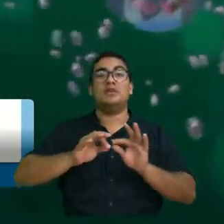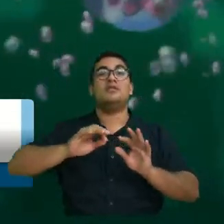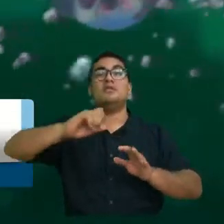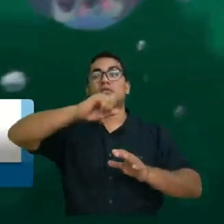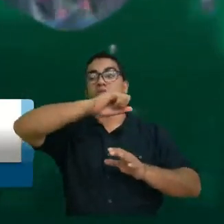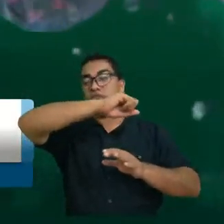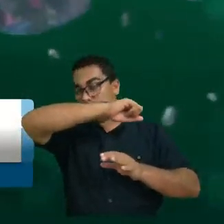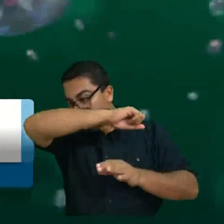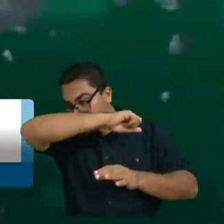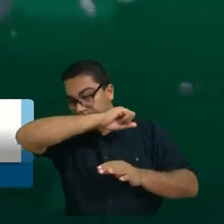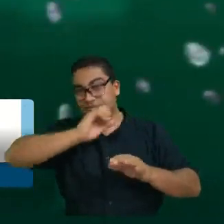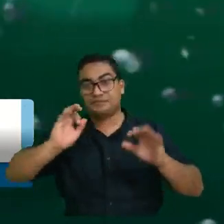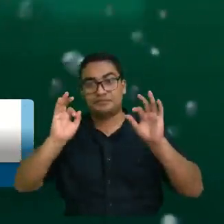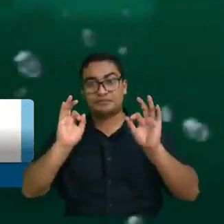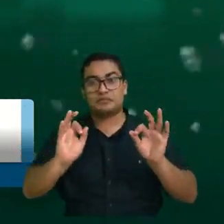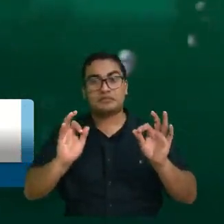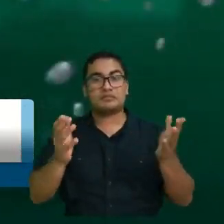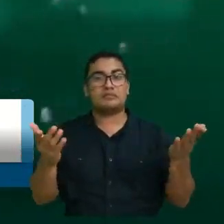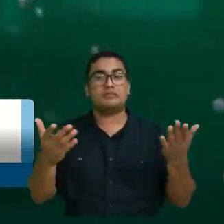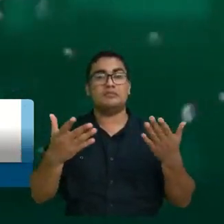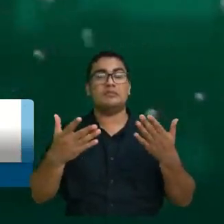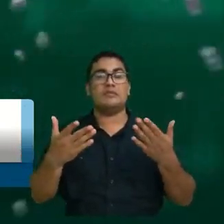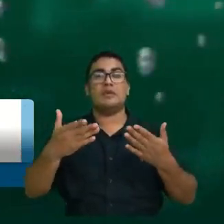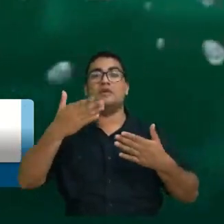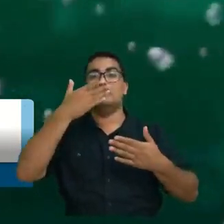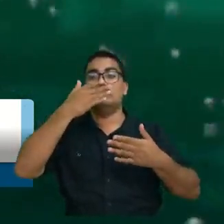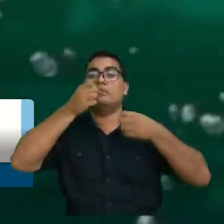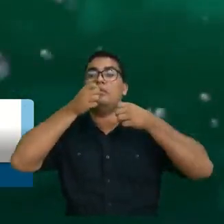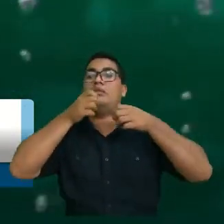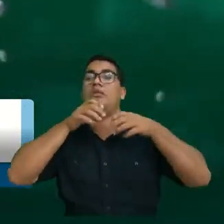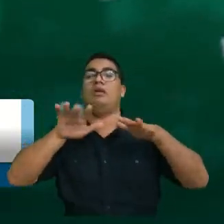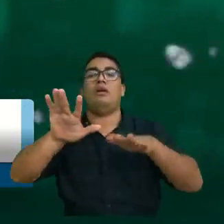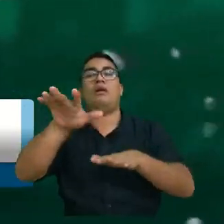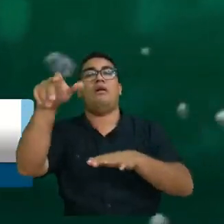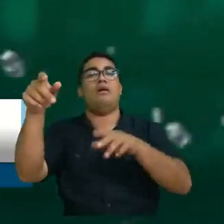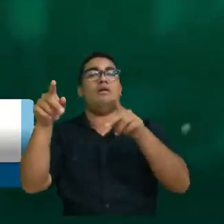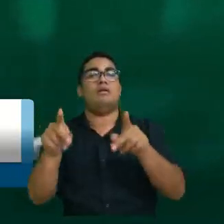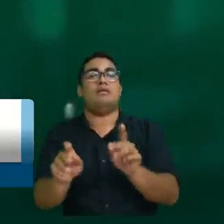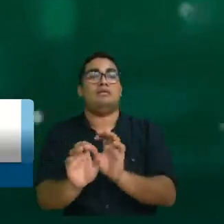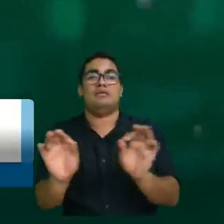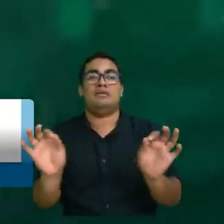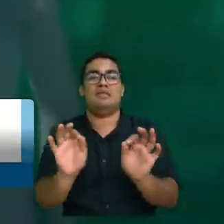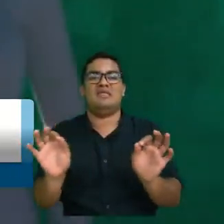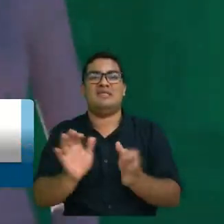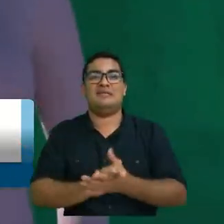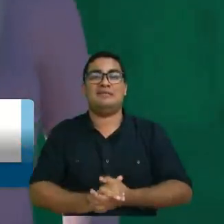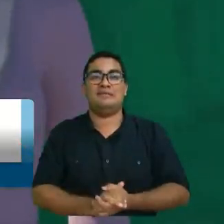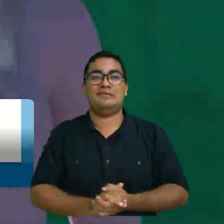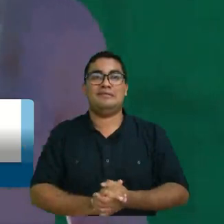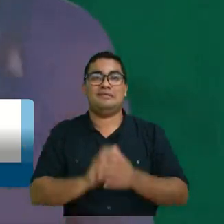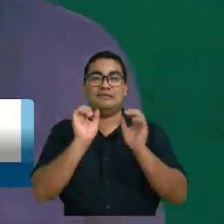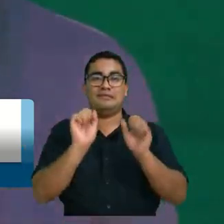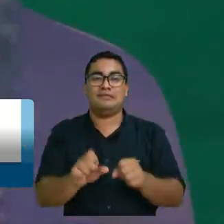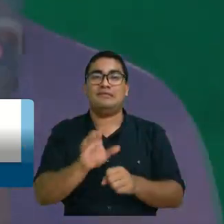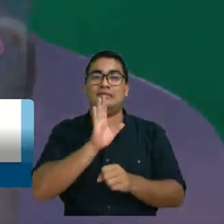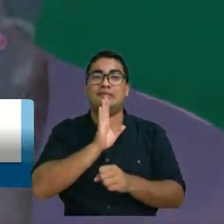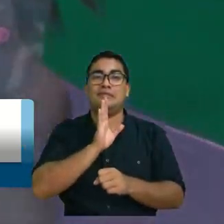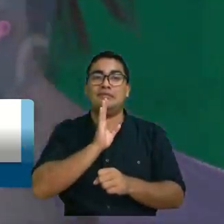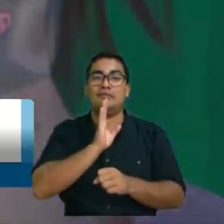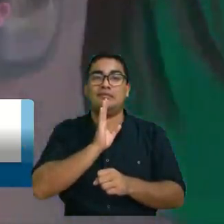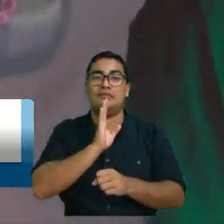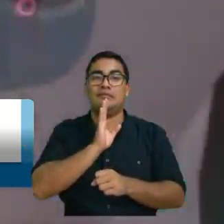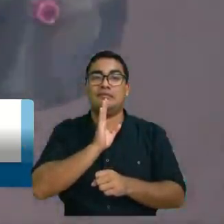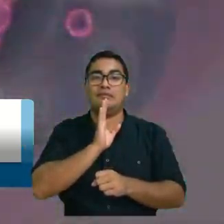codo para evitar transmitir las gotitas de virus a las demás personas que tenemos alrededor. Doctor, ¿podemos hablar de disminución de casos